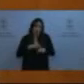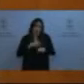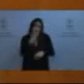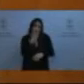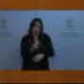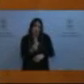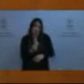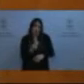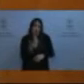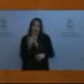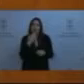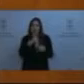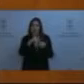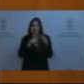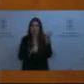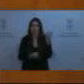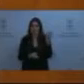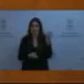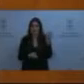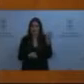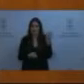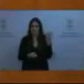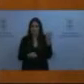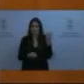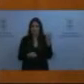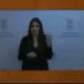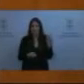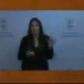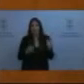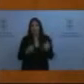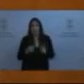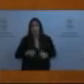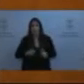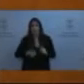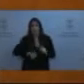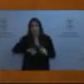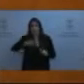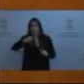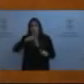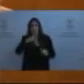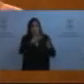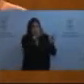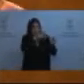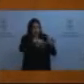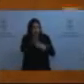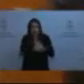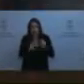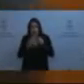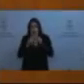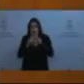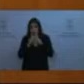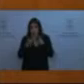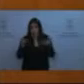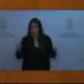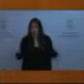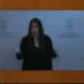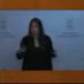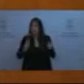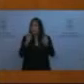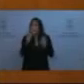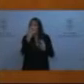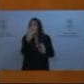3 partidas le he puesto yo, 3 ejemplos donde aumentan por su nefasta gestión. Seguramente con esto de los lobos